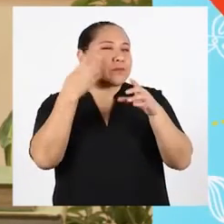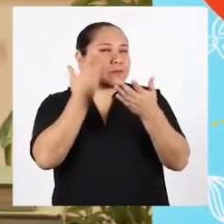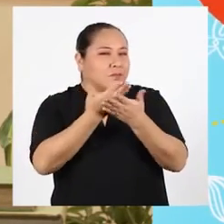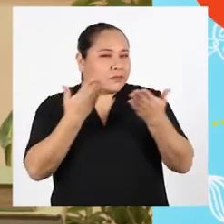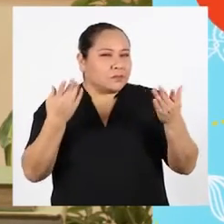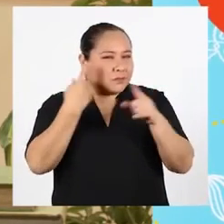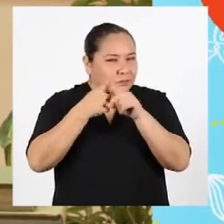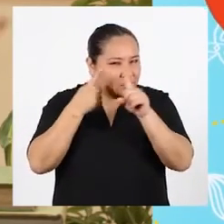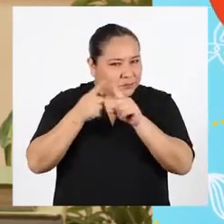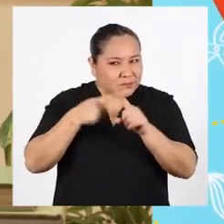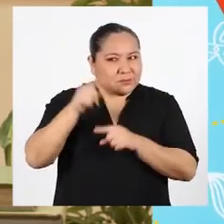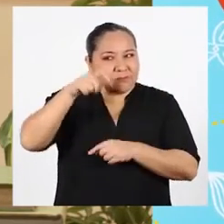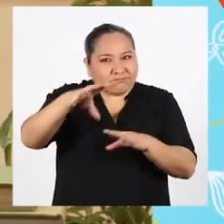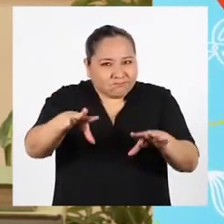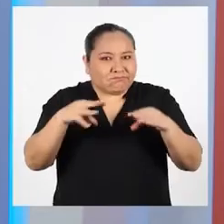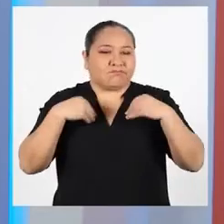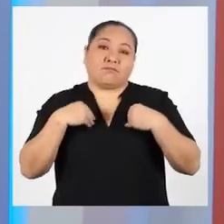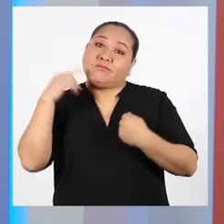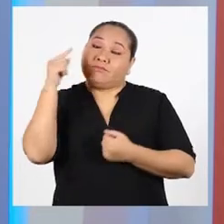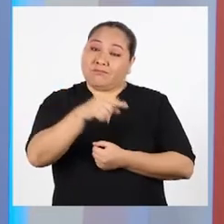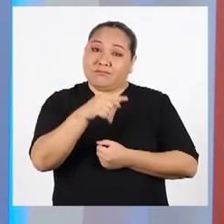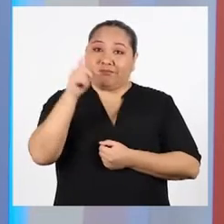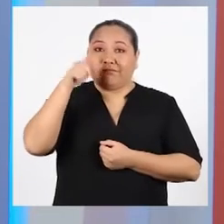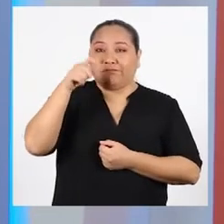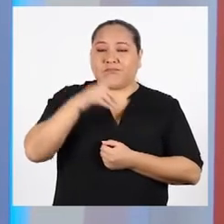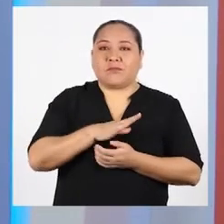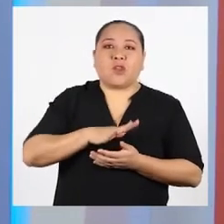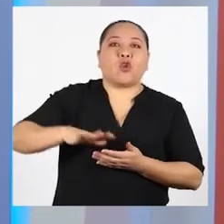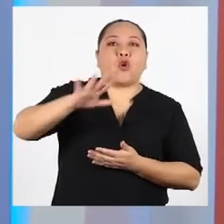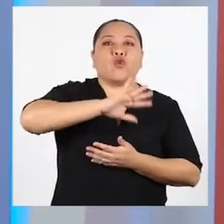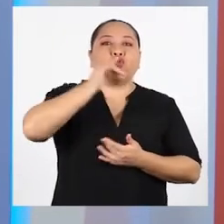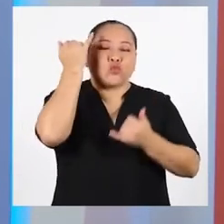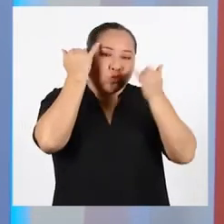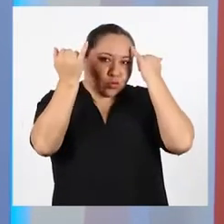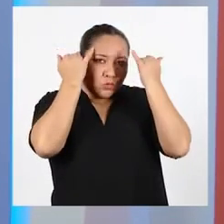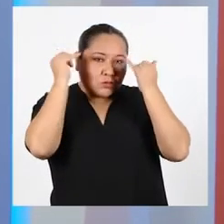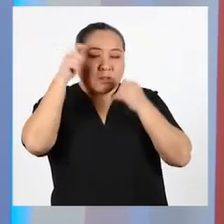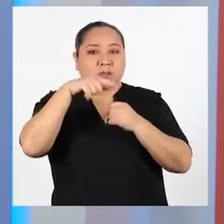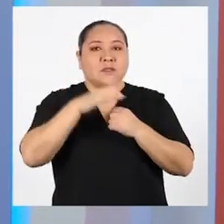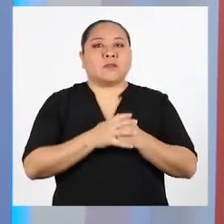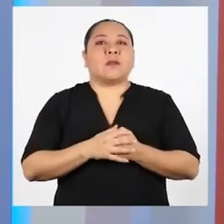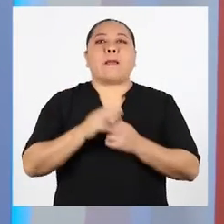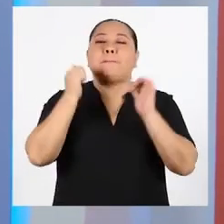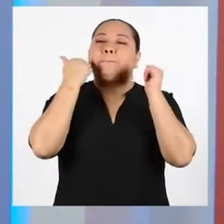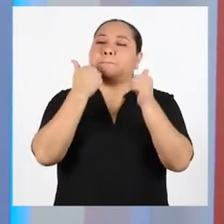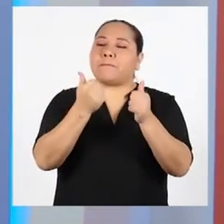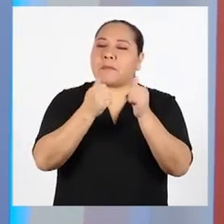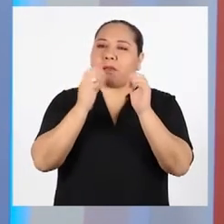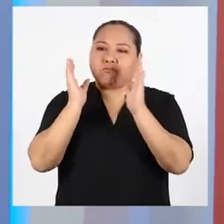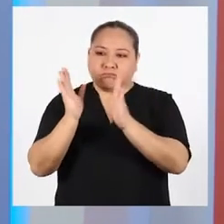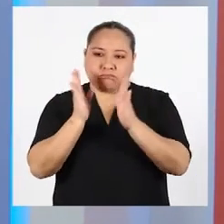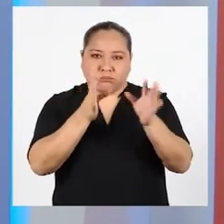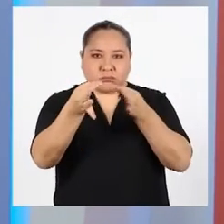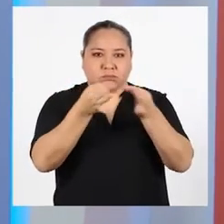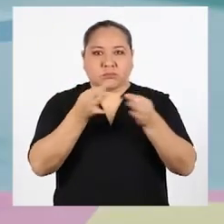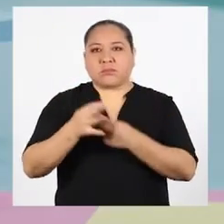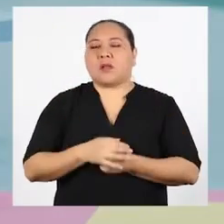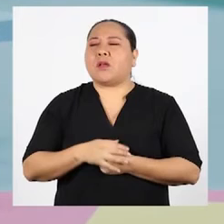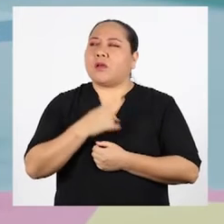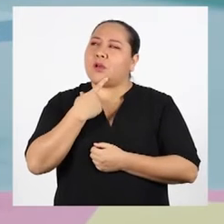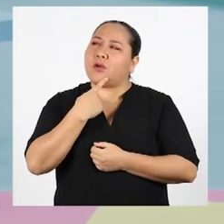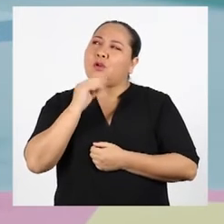tareas y compromisos que tenemos que asumir. Para ello, todas tus propuestas tienen que estar bien